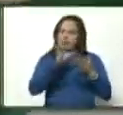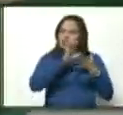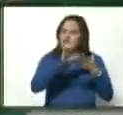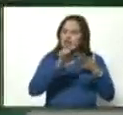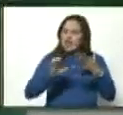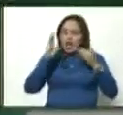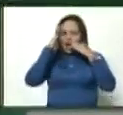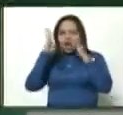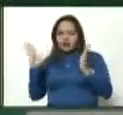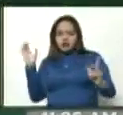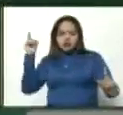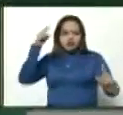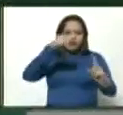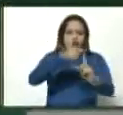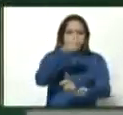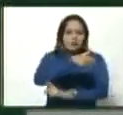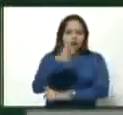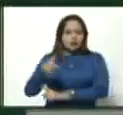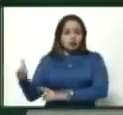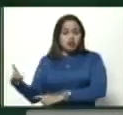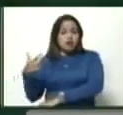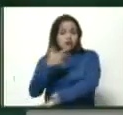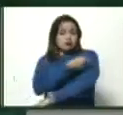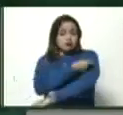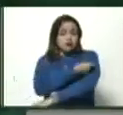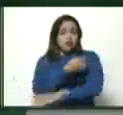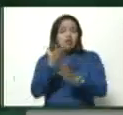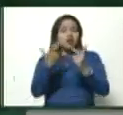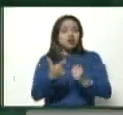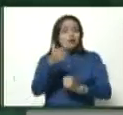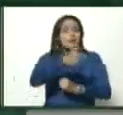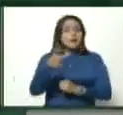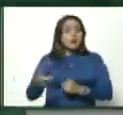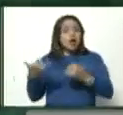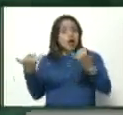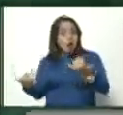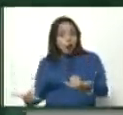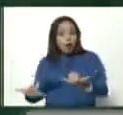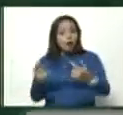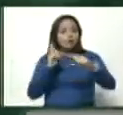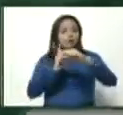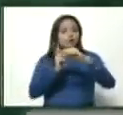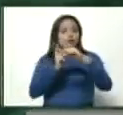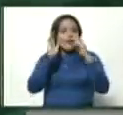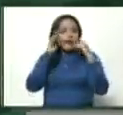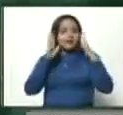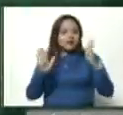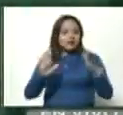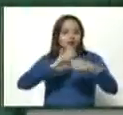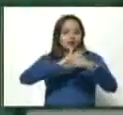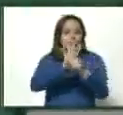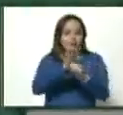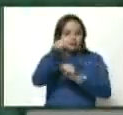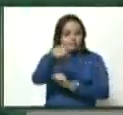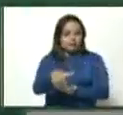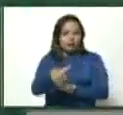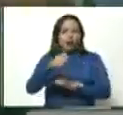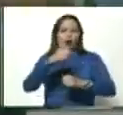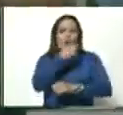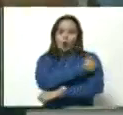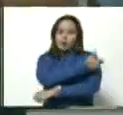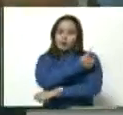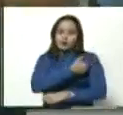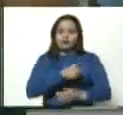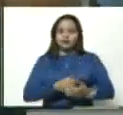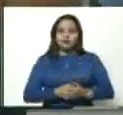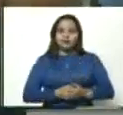la atención de pacientes y actualmente el número de pacientes que están siendo atendidos en el hospital. Bueno, sí, le